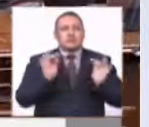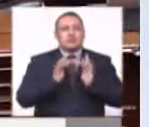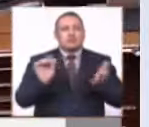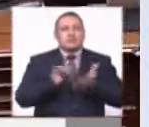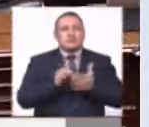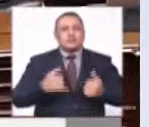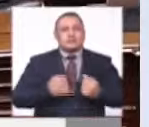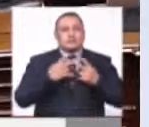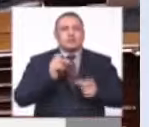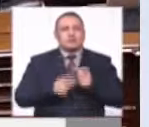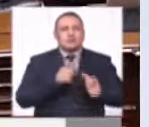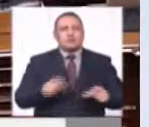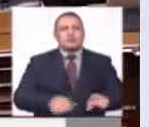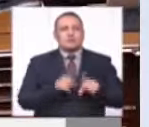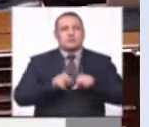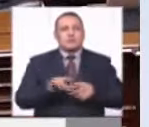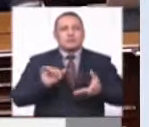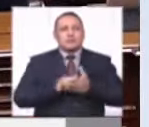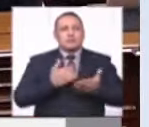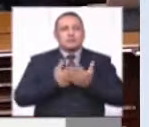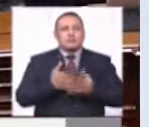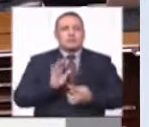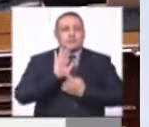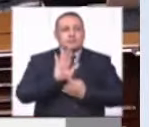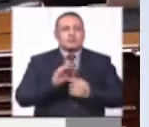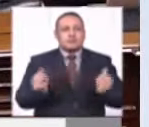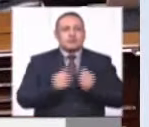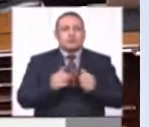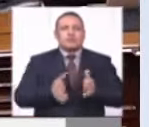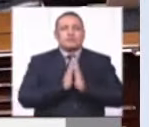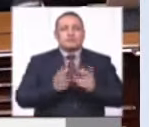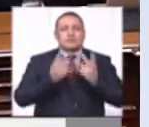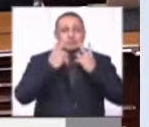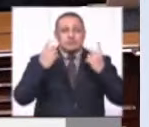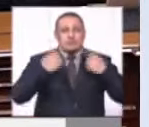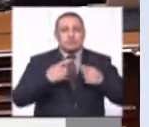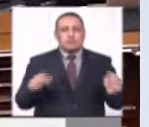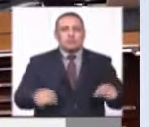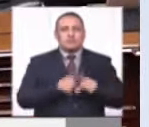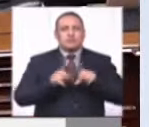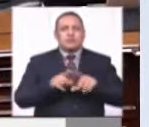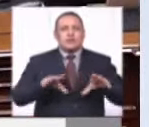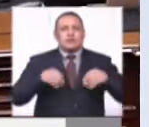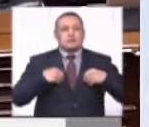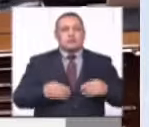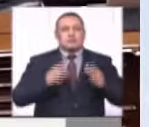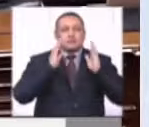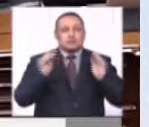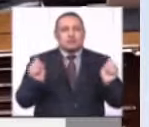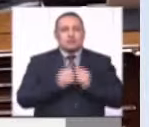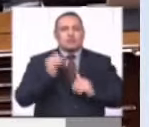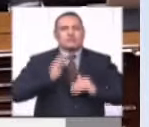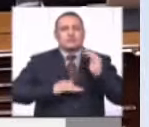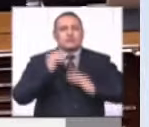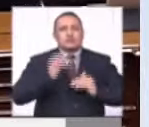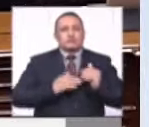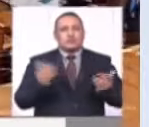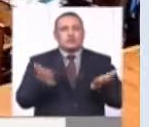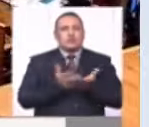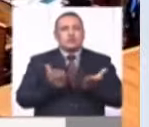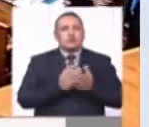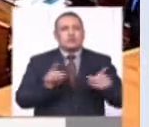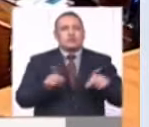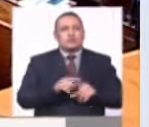que mantienen con la población que representan. Les han pedido justamente tomar atención en cuanto a infraestructura de